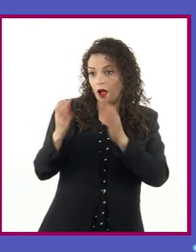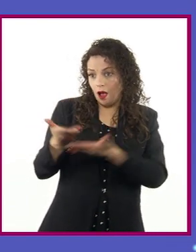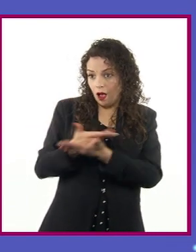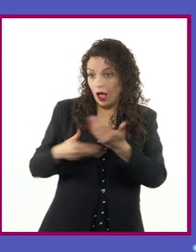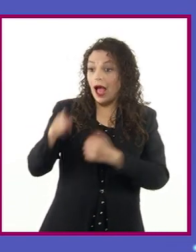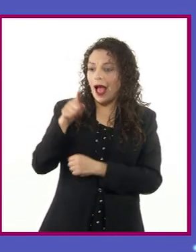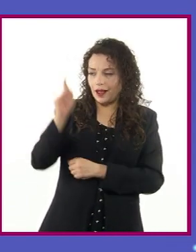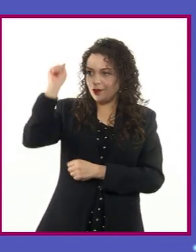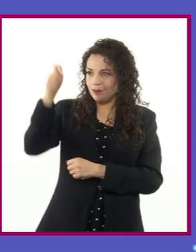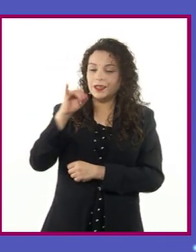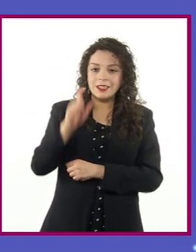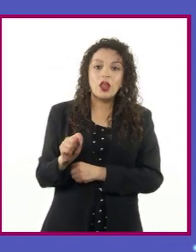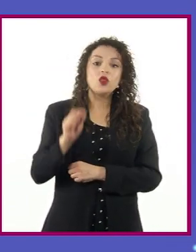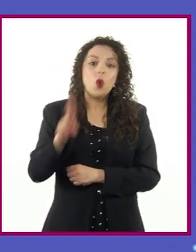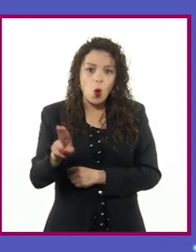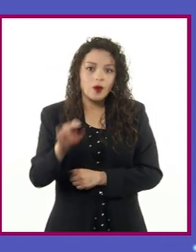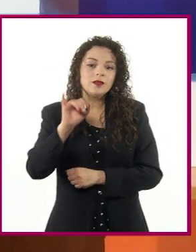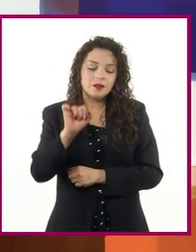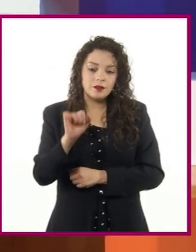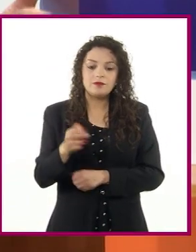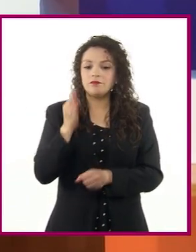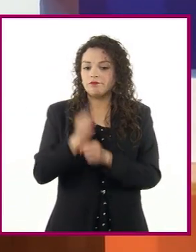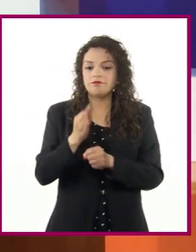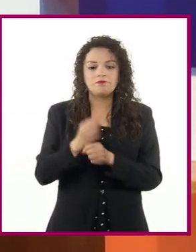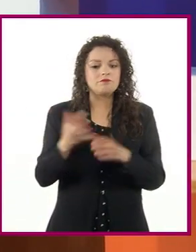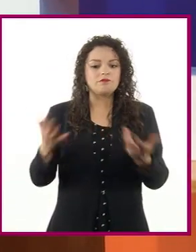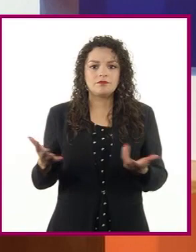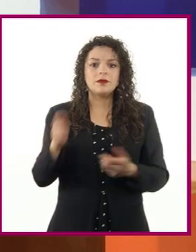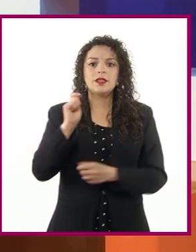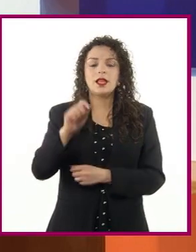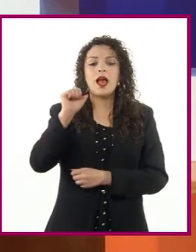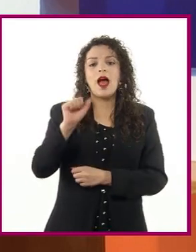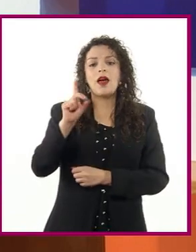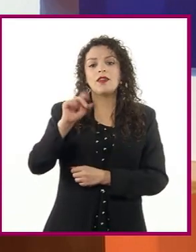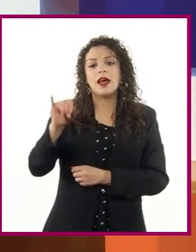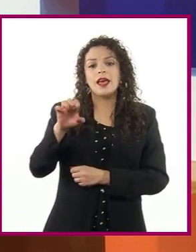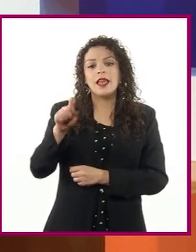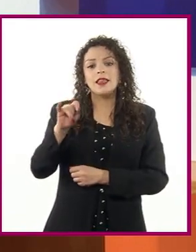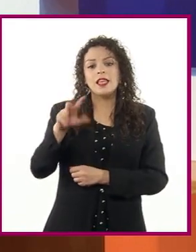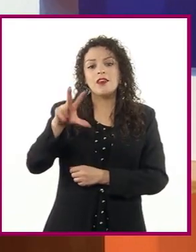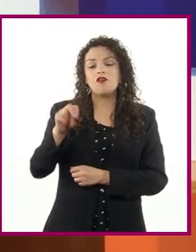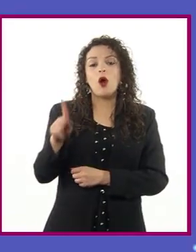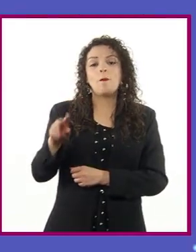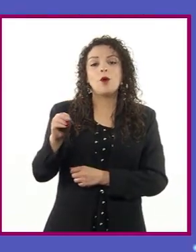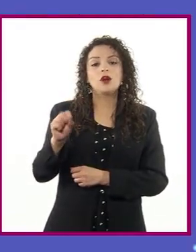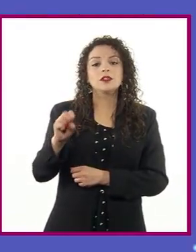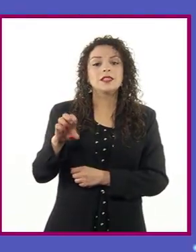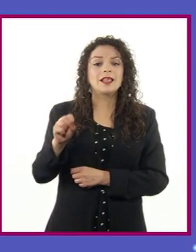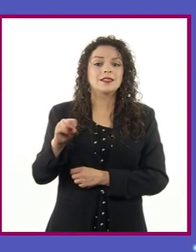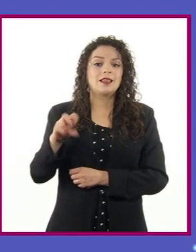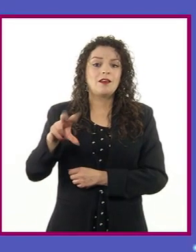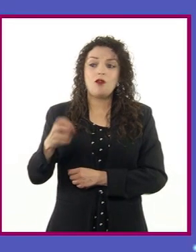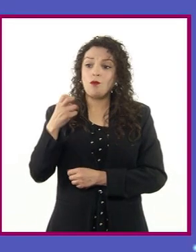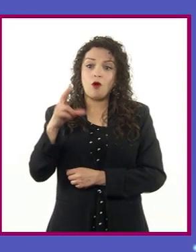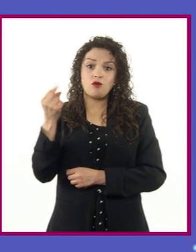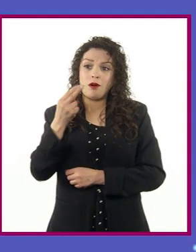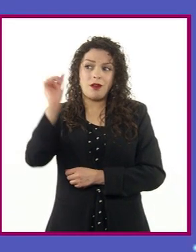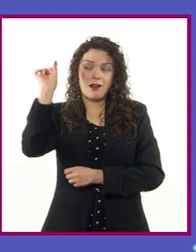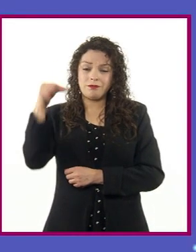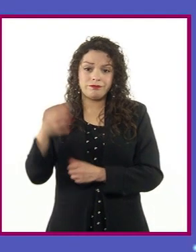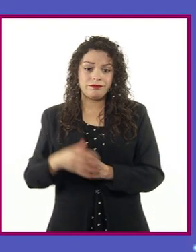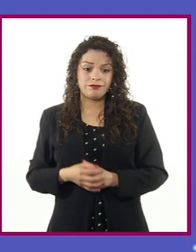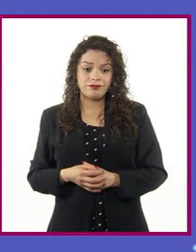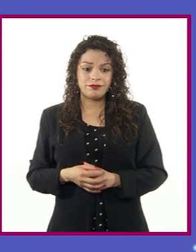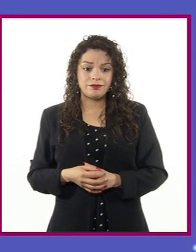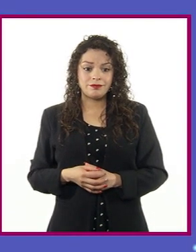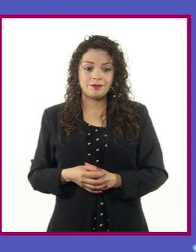este caso, se trata de un adjetivo posesivo, por lo tanto no lleva acento. Corregida la viñeta,